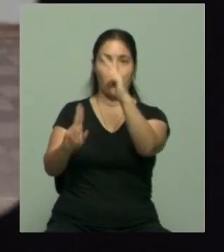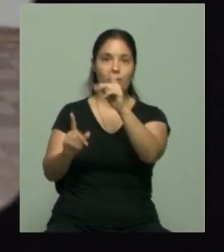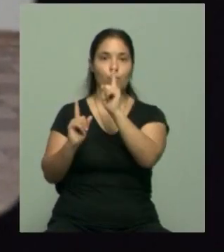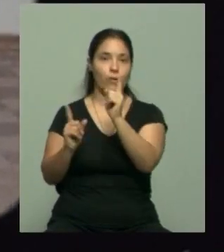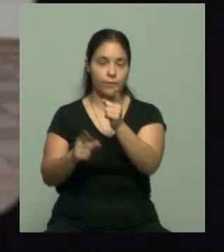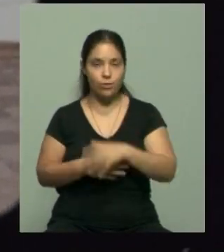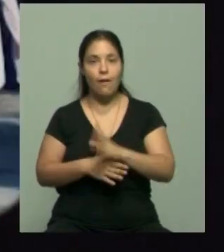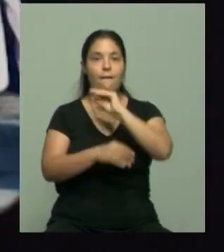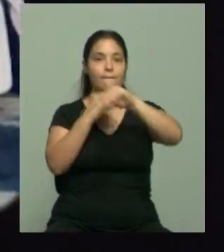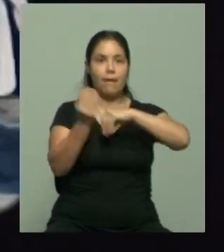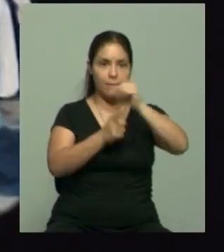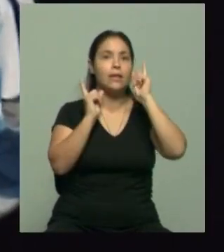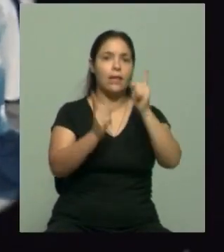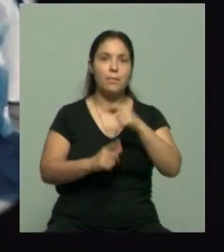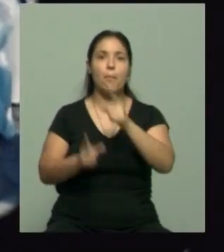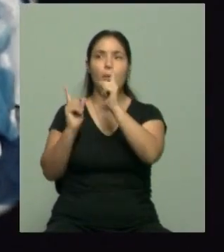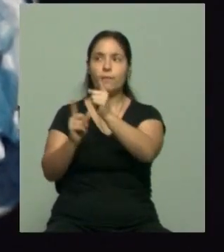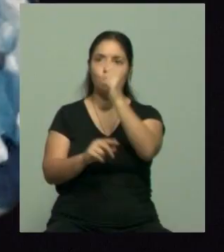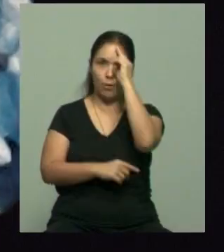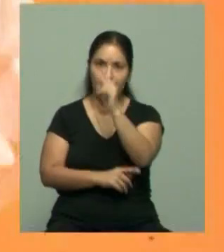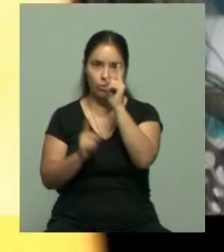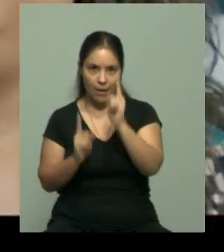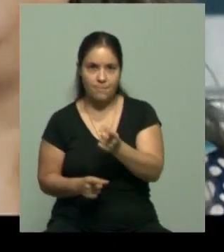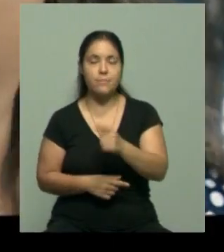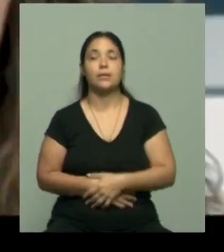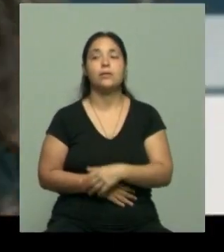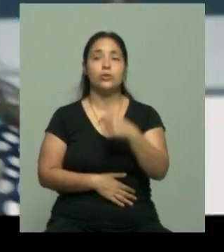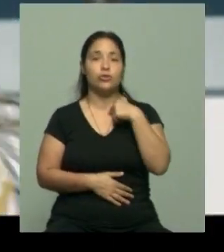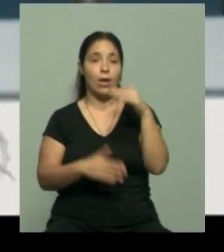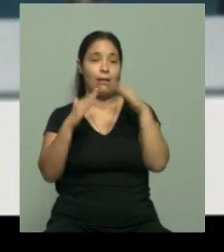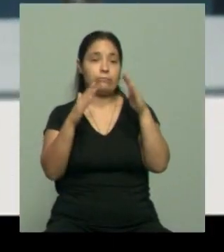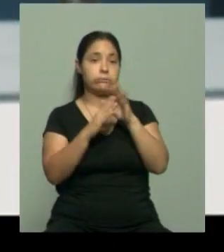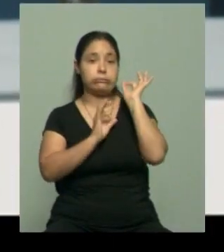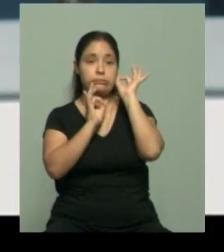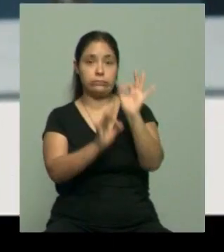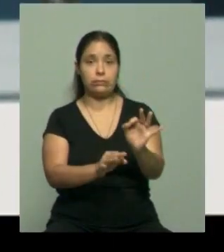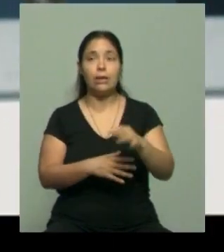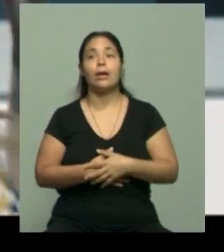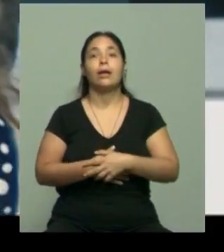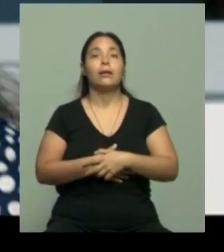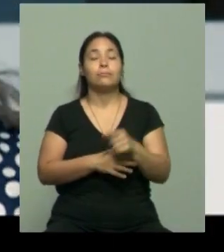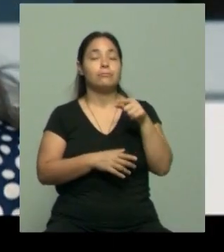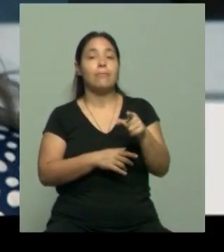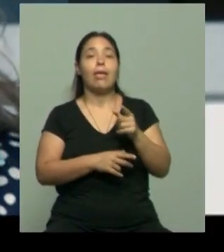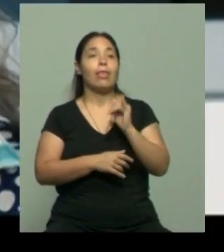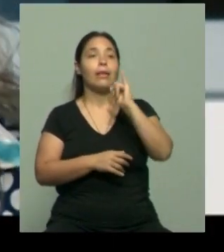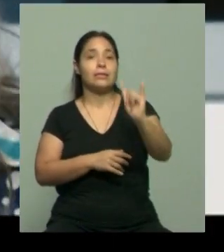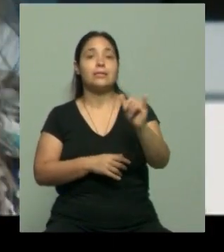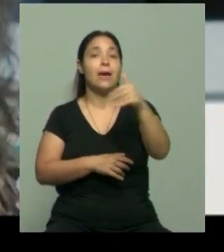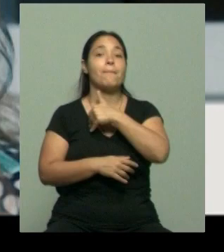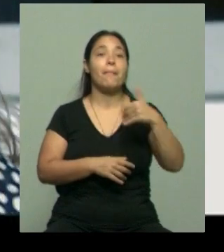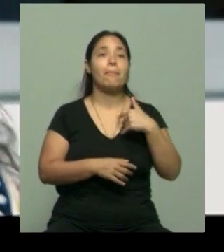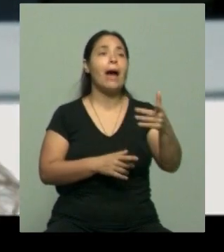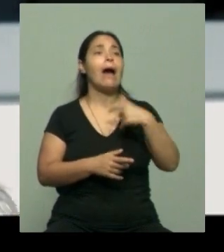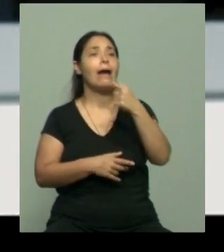las familias tenían respeto al docente. De hecho, yo llegaba a mi casa, la seño me retó, ¿y qué hiciste? ¿Qué hiciste?